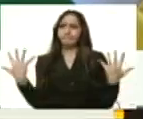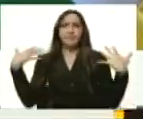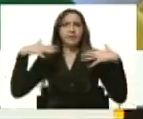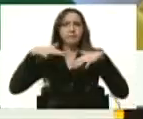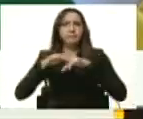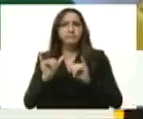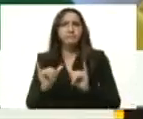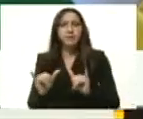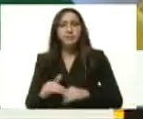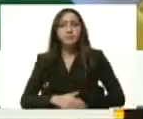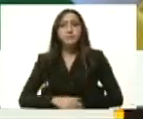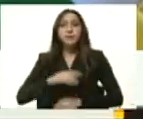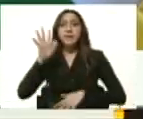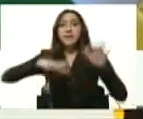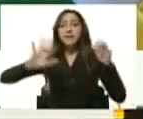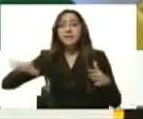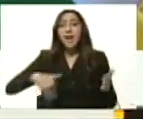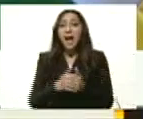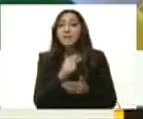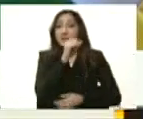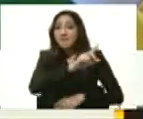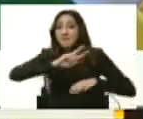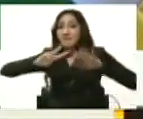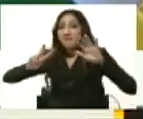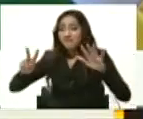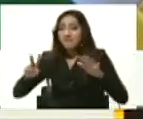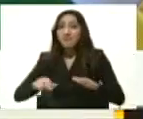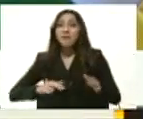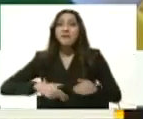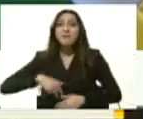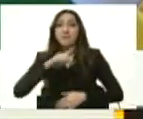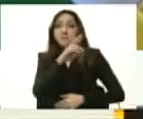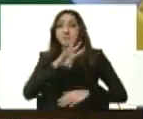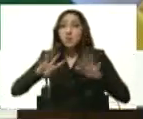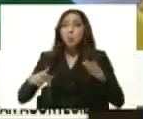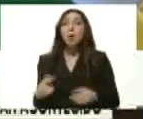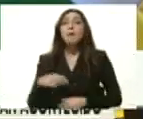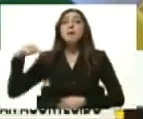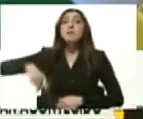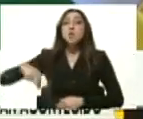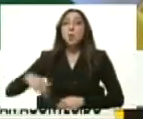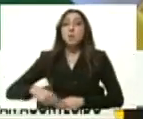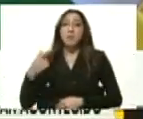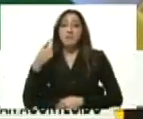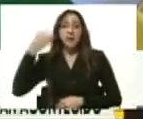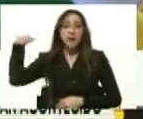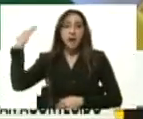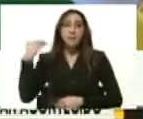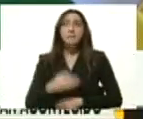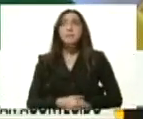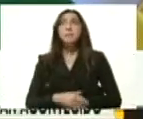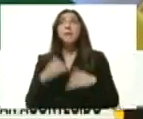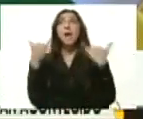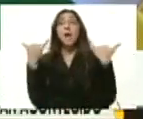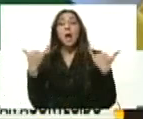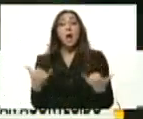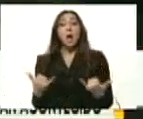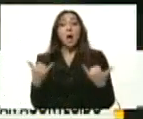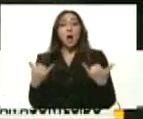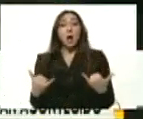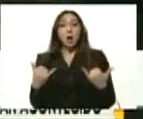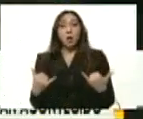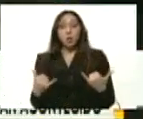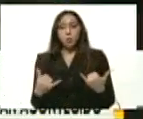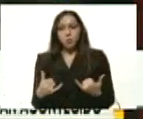el 15 y el 19 de noviembre respectivamente. Hoy, en